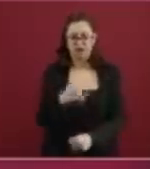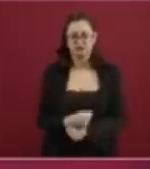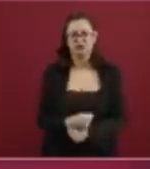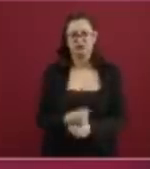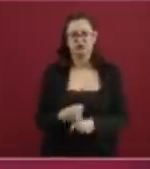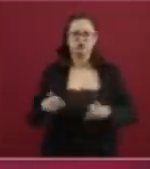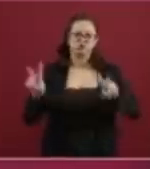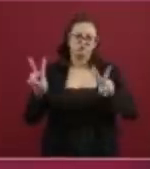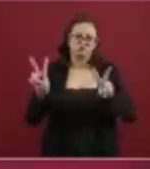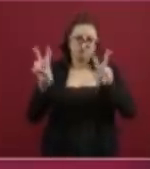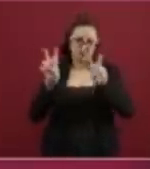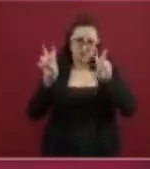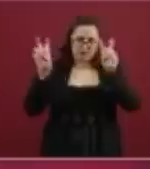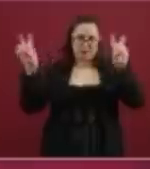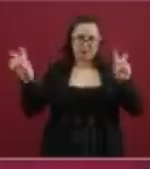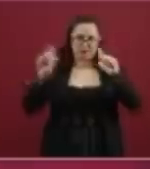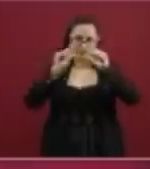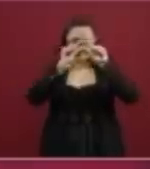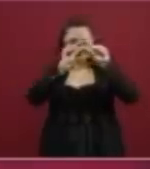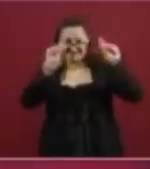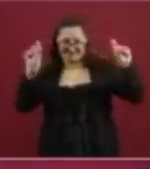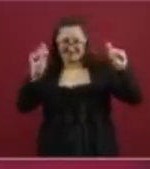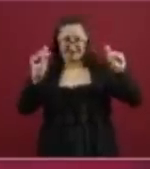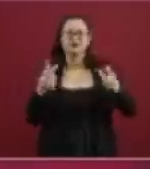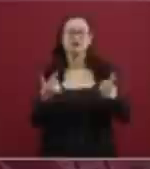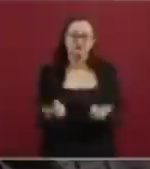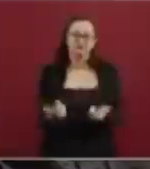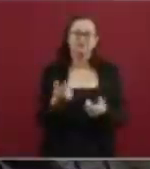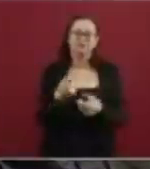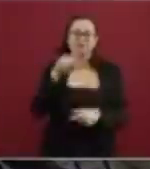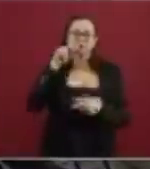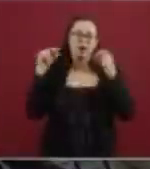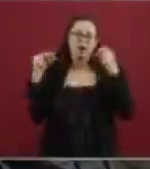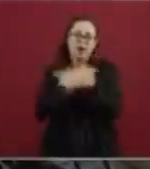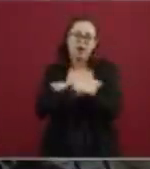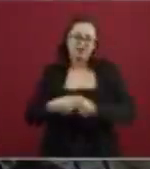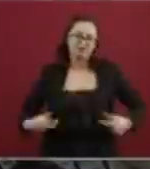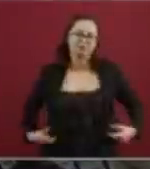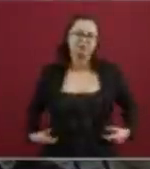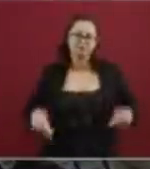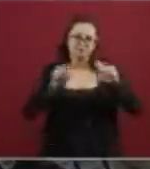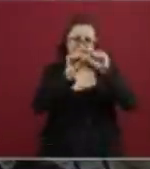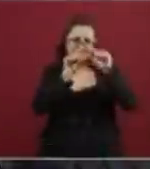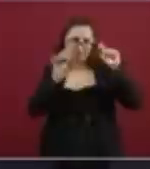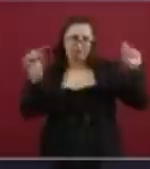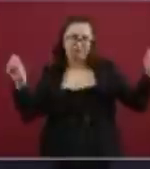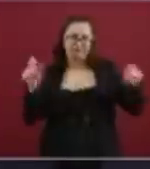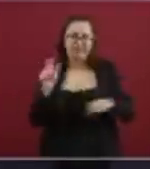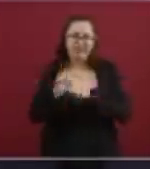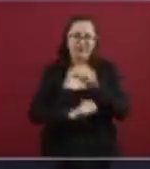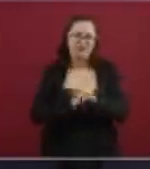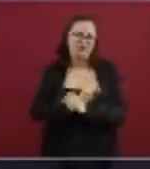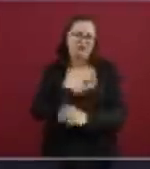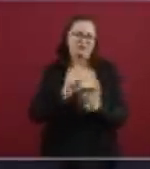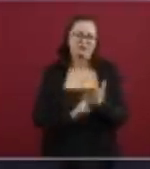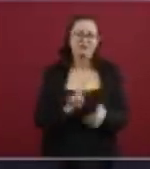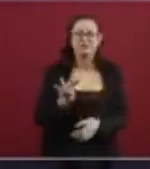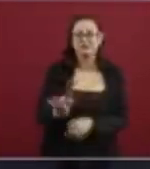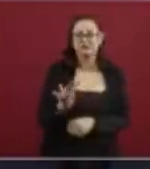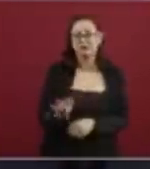Emiliano Zapata Salazar. Entonces, sí, la historia la vamos a estar